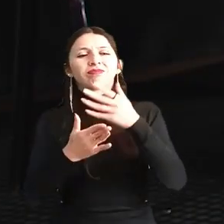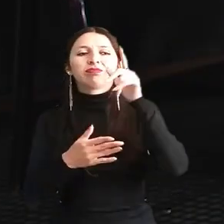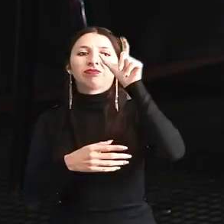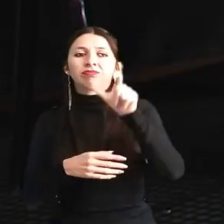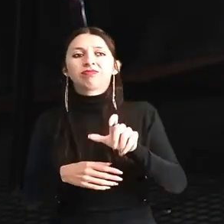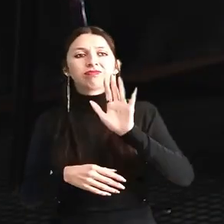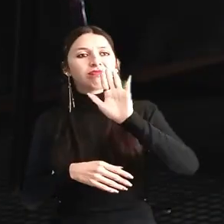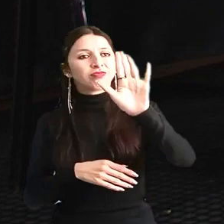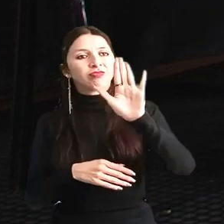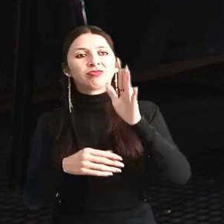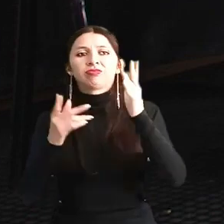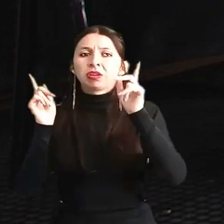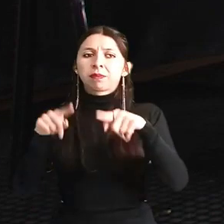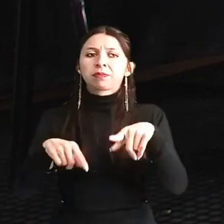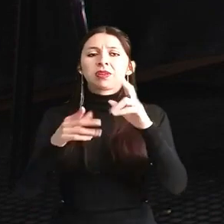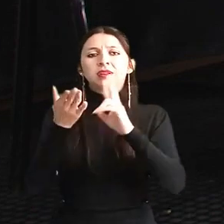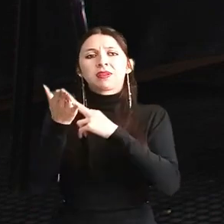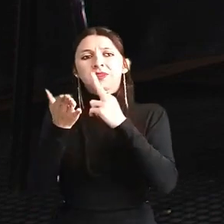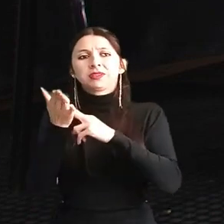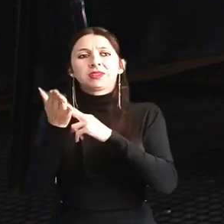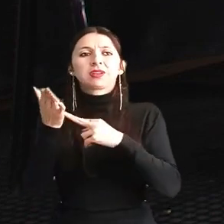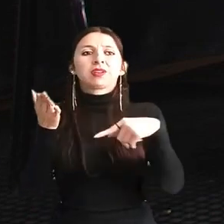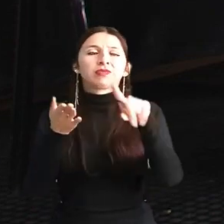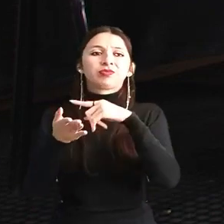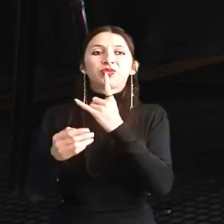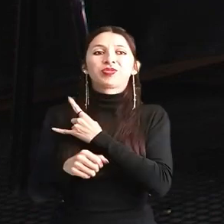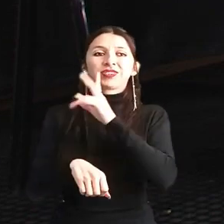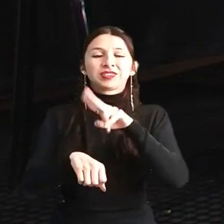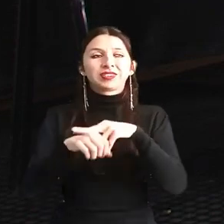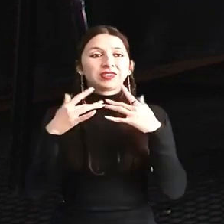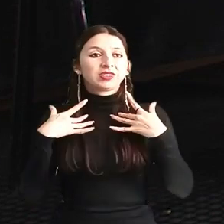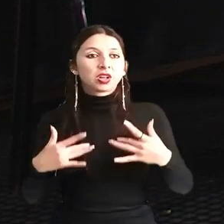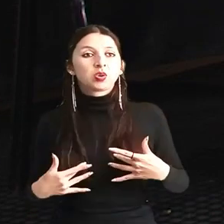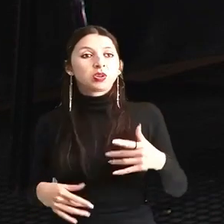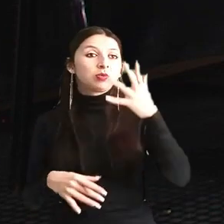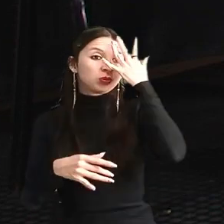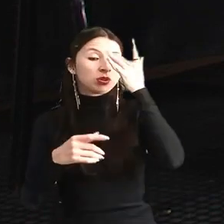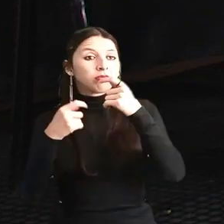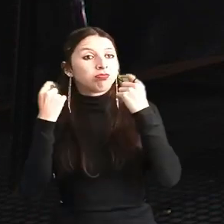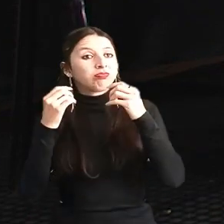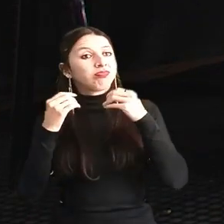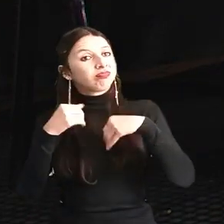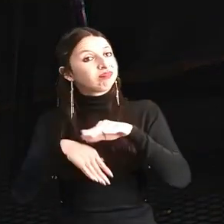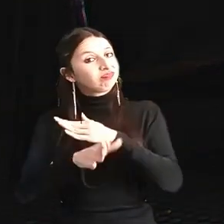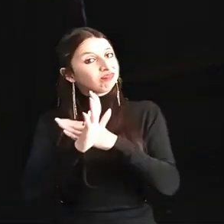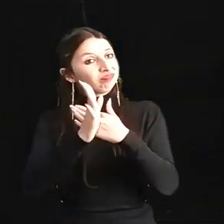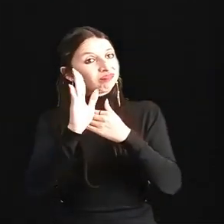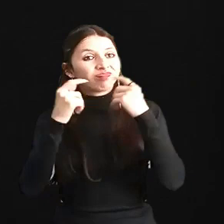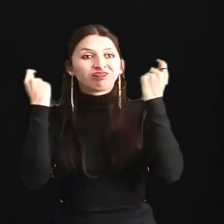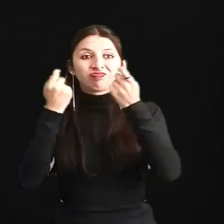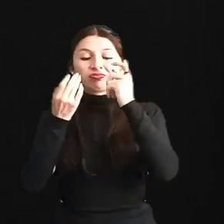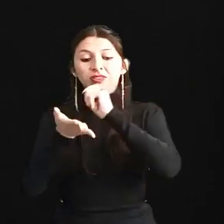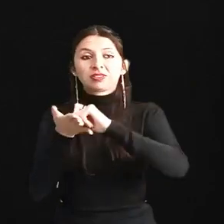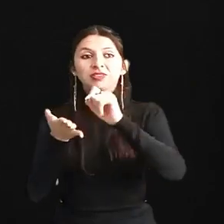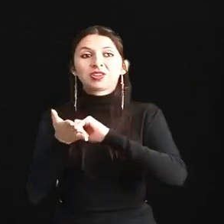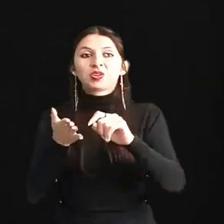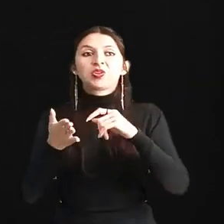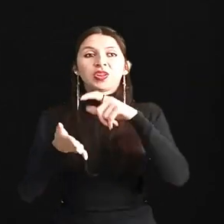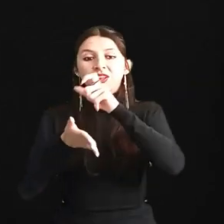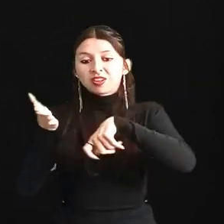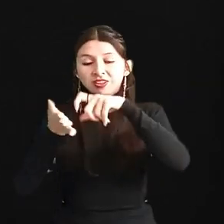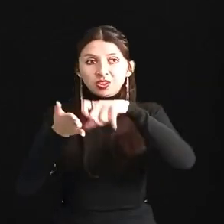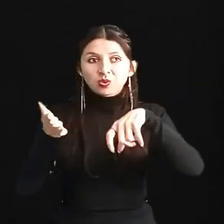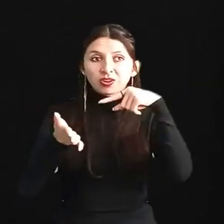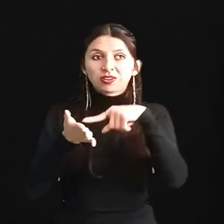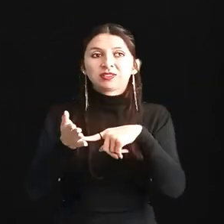También a ustedes desde ese ejercicio de la revista Universidad y salud Porque se sigue promoviendo la escritura y la lectura también aspectos